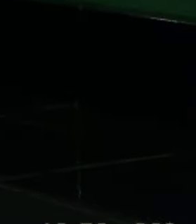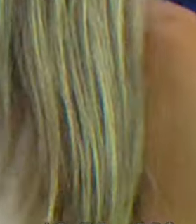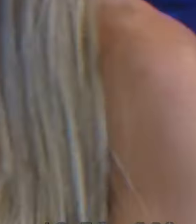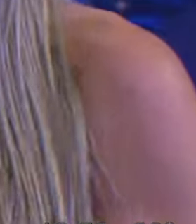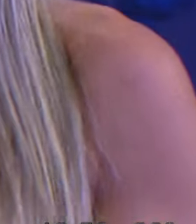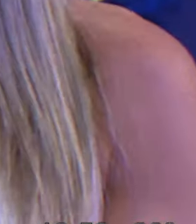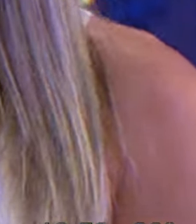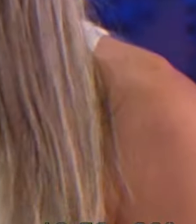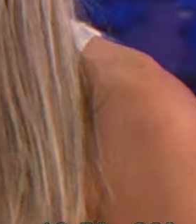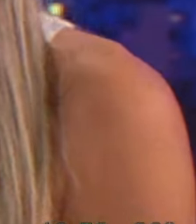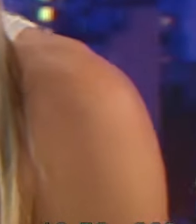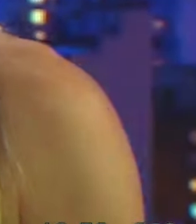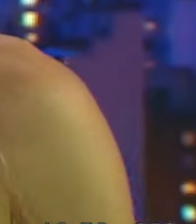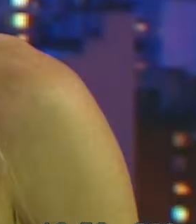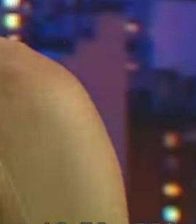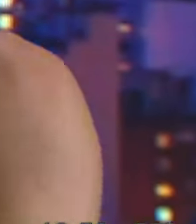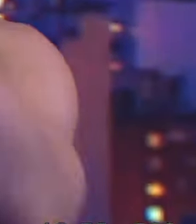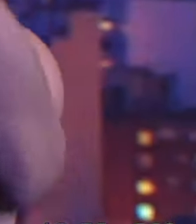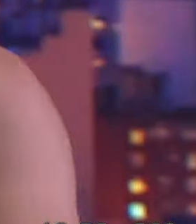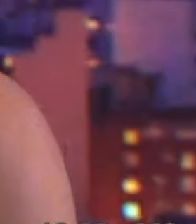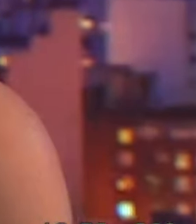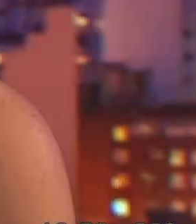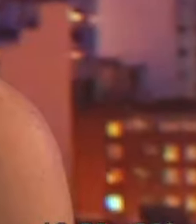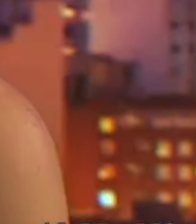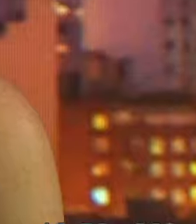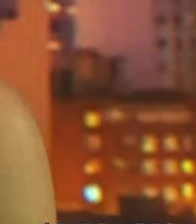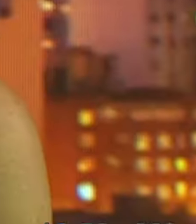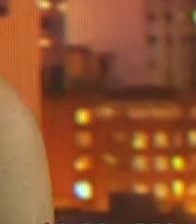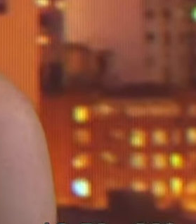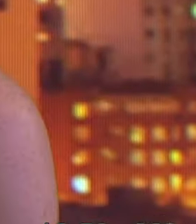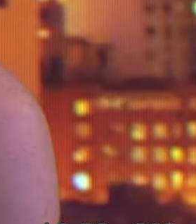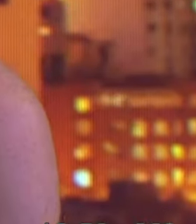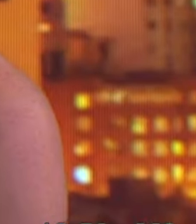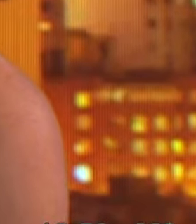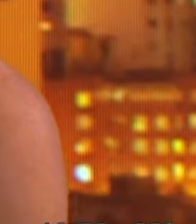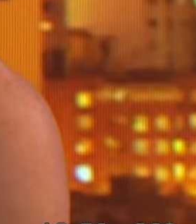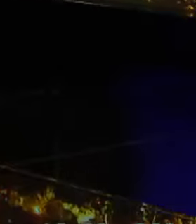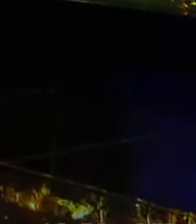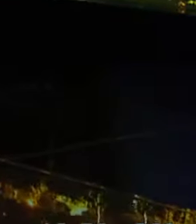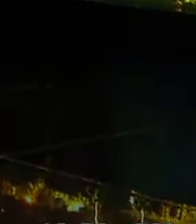Sentado.